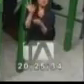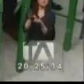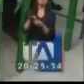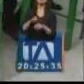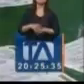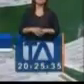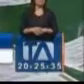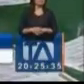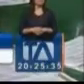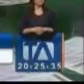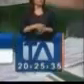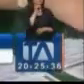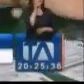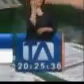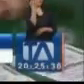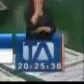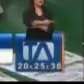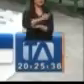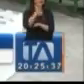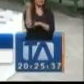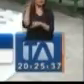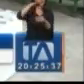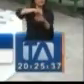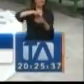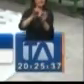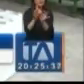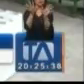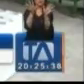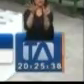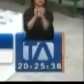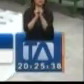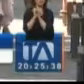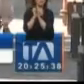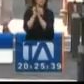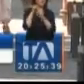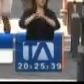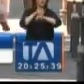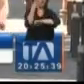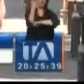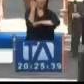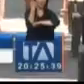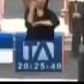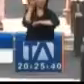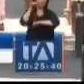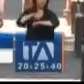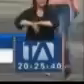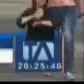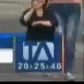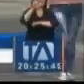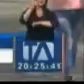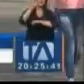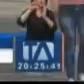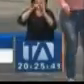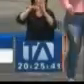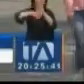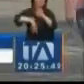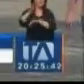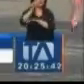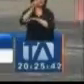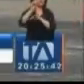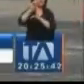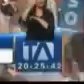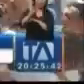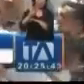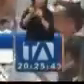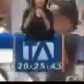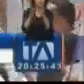A 11 días calendario de las elecciones generales, solo hasta las 23:59 de hoy, miércoles 8 de febrero, los ciudadanos podrán conocer las encuestas